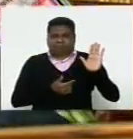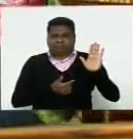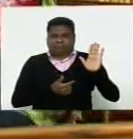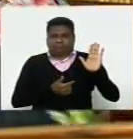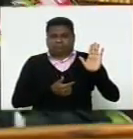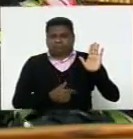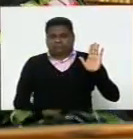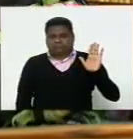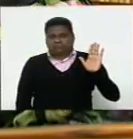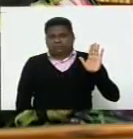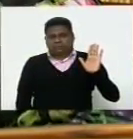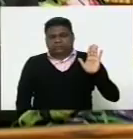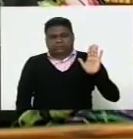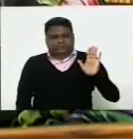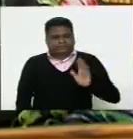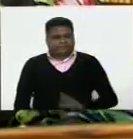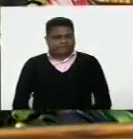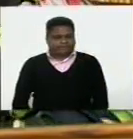caso